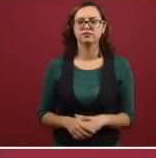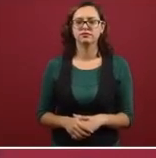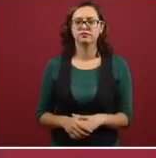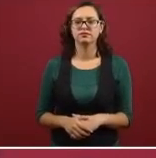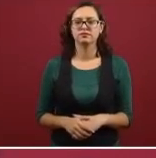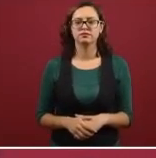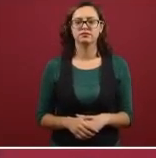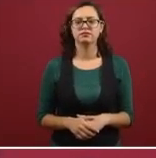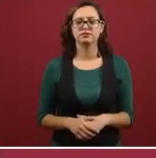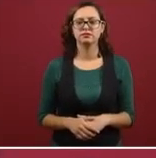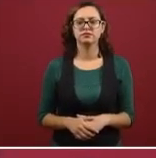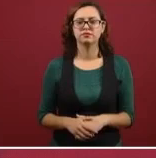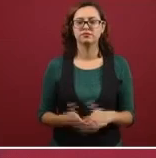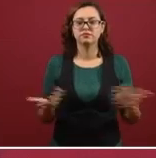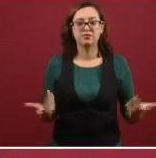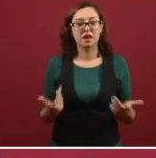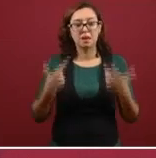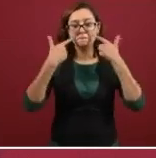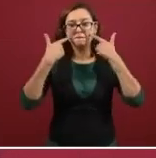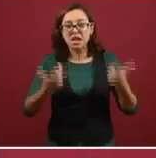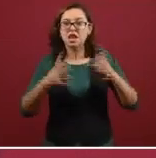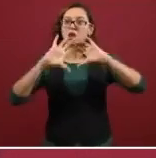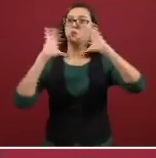el ejemplo de la corrupción,